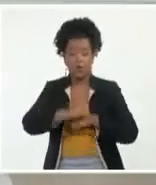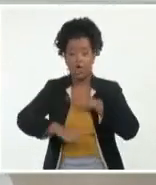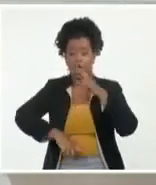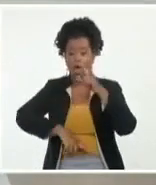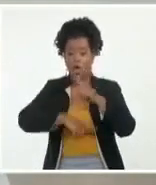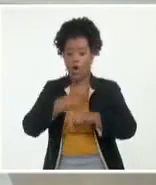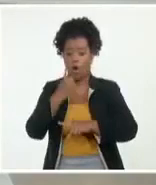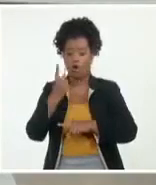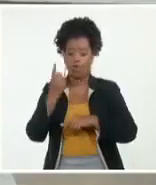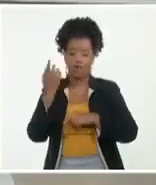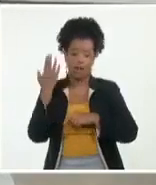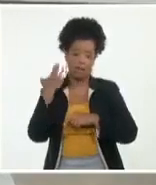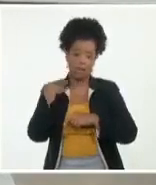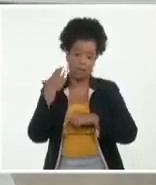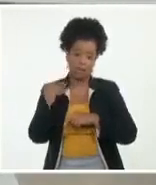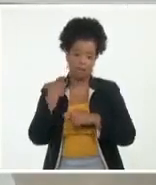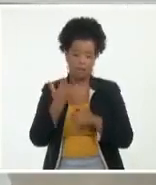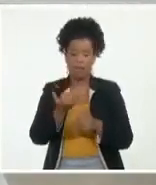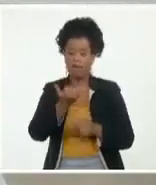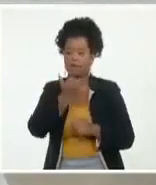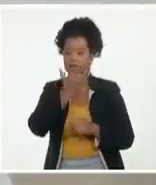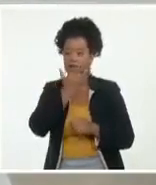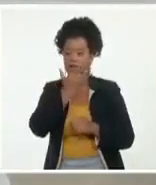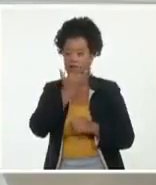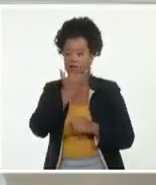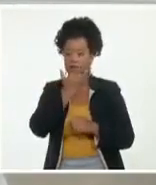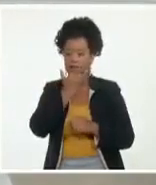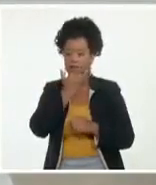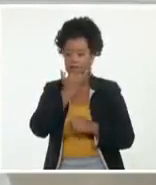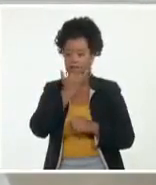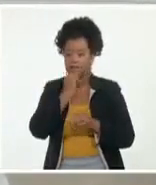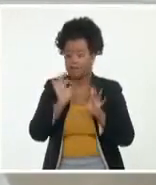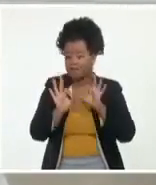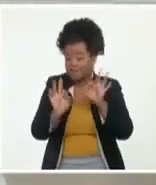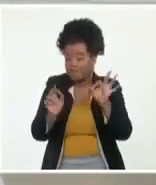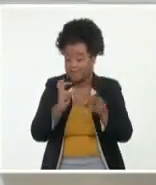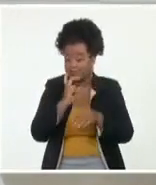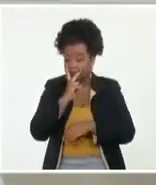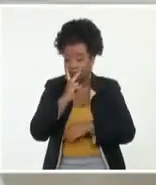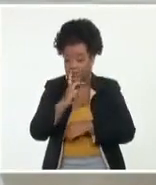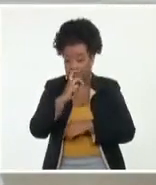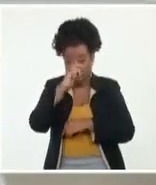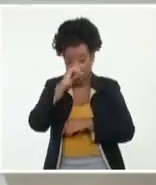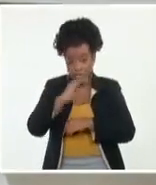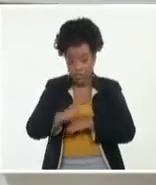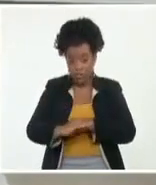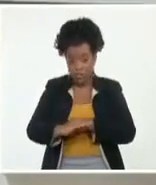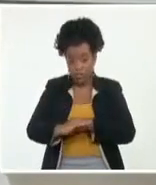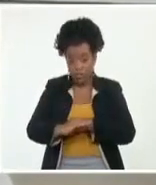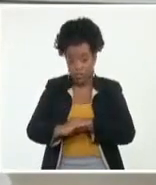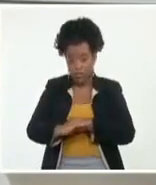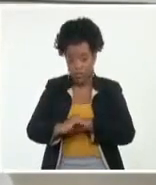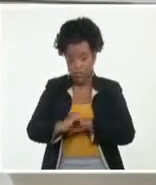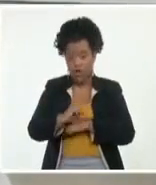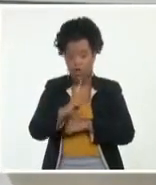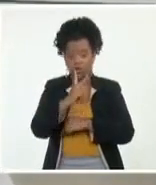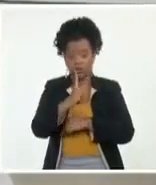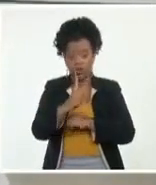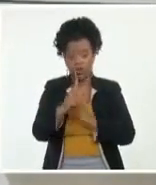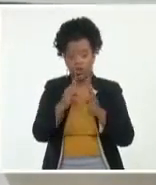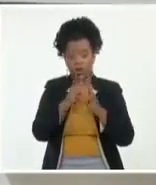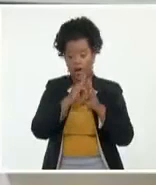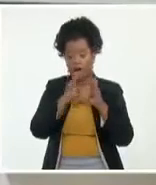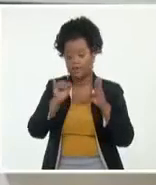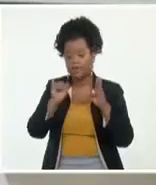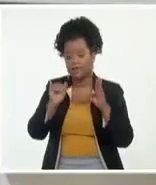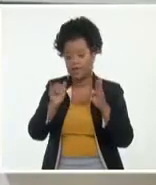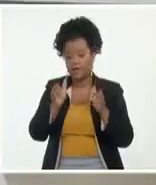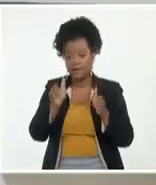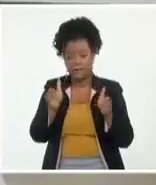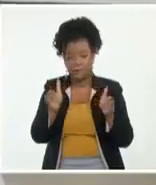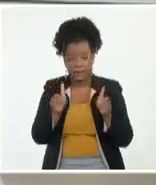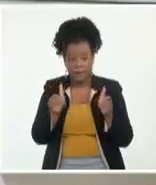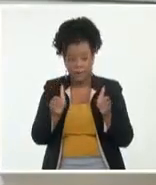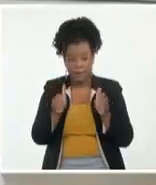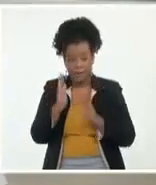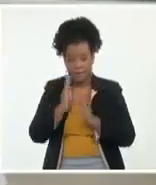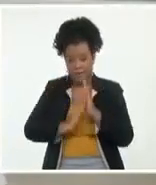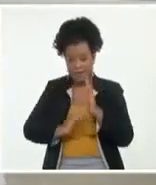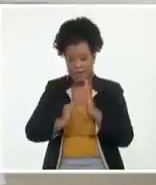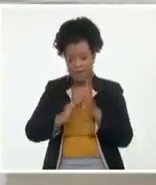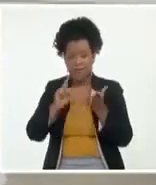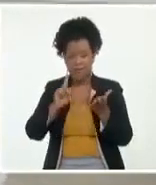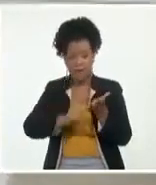neumococo, específicamente en niños lactantes de 2 a 6 meses. Y bueno, los padres pueden dar fe de